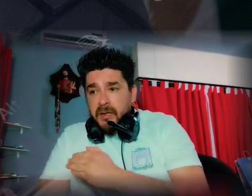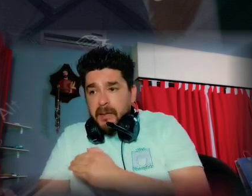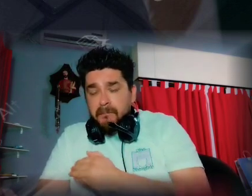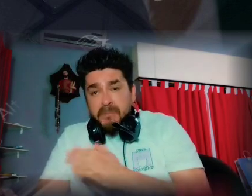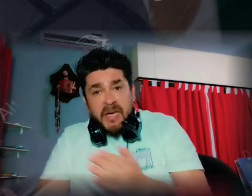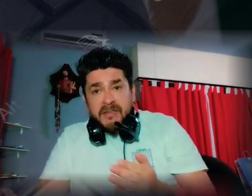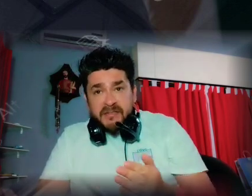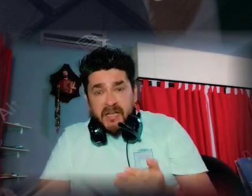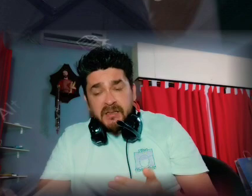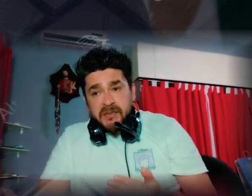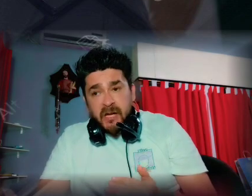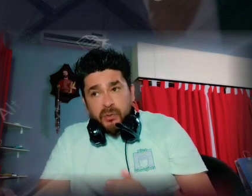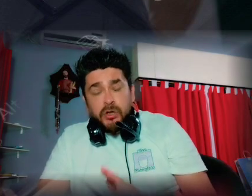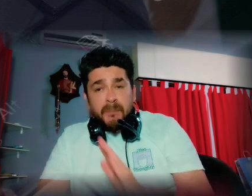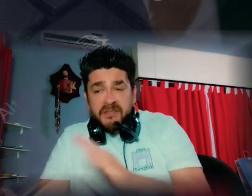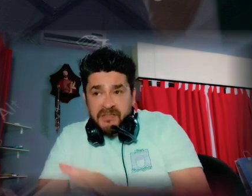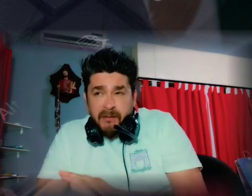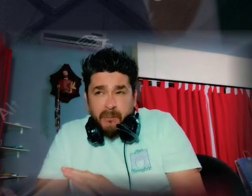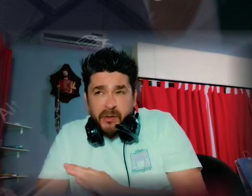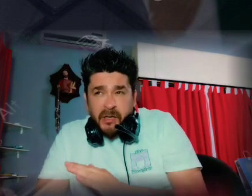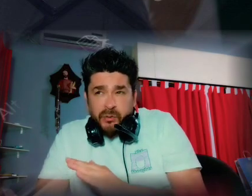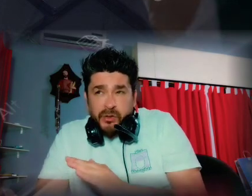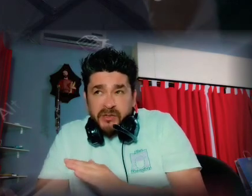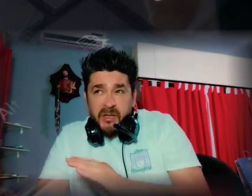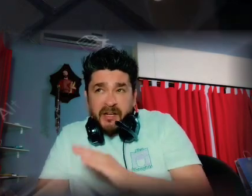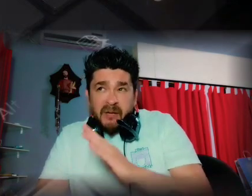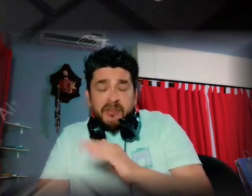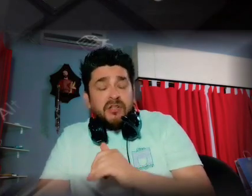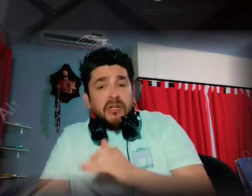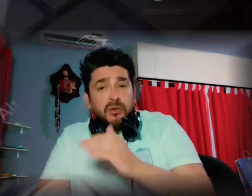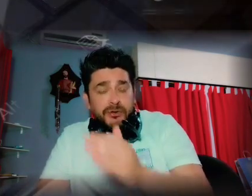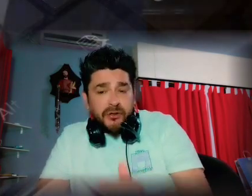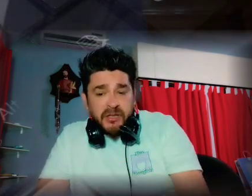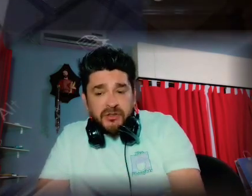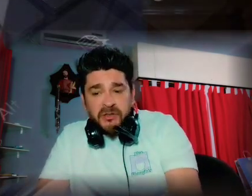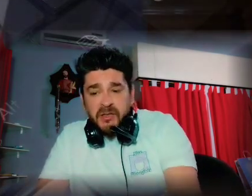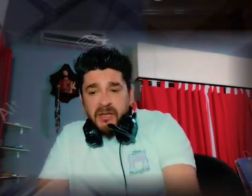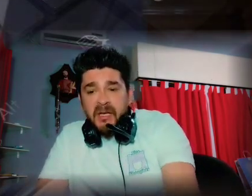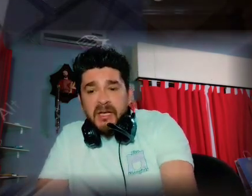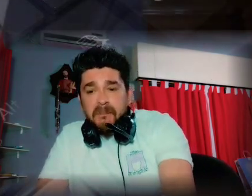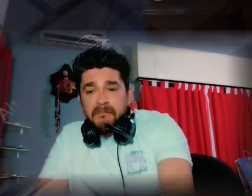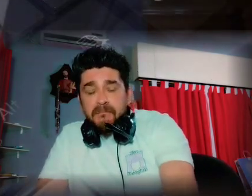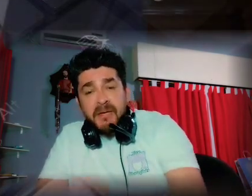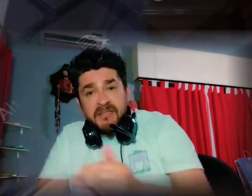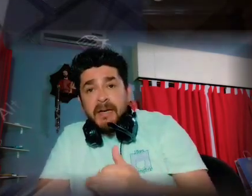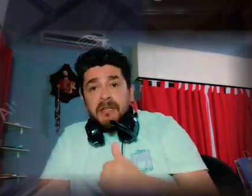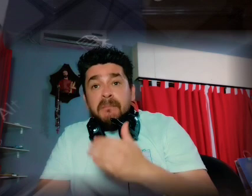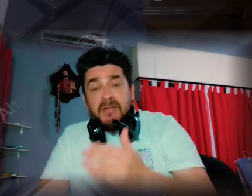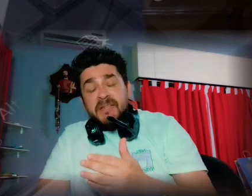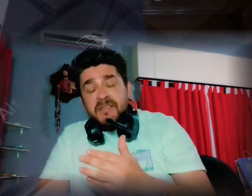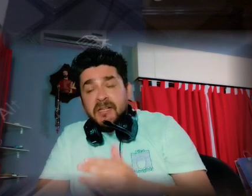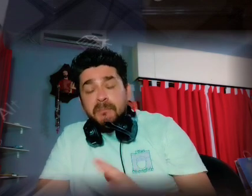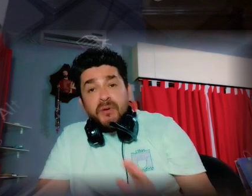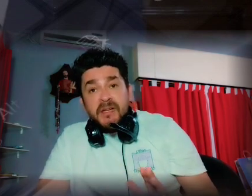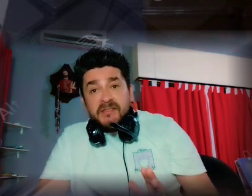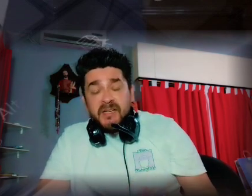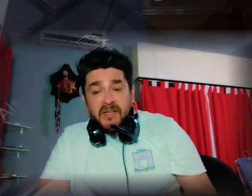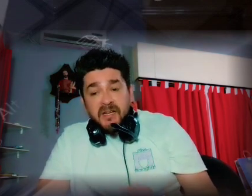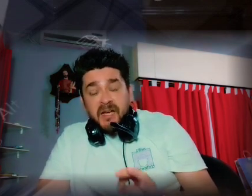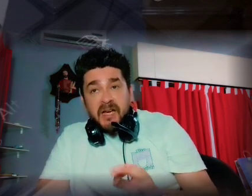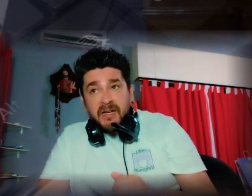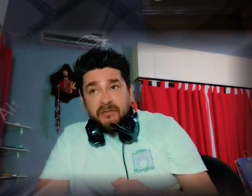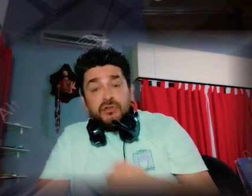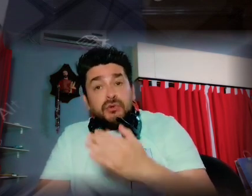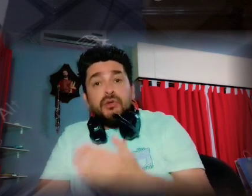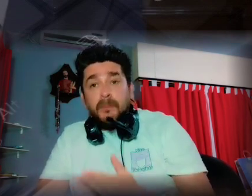Nieto piensan, y algunos pensaban, porque a algunos realmente no le gustó esto, pensaban y piensan que puede